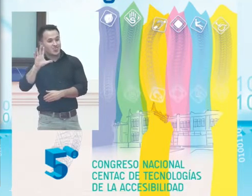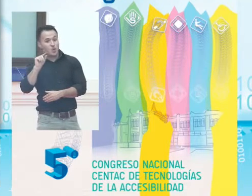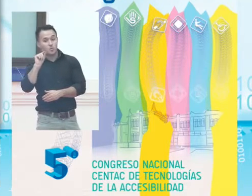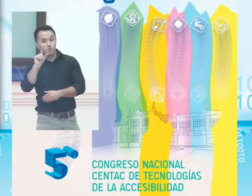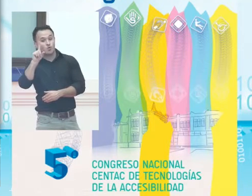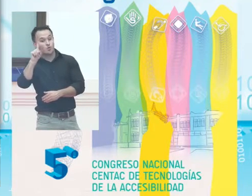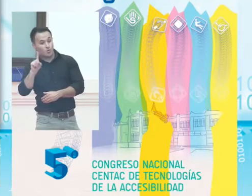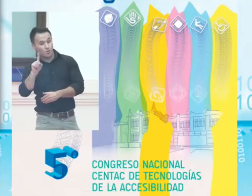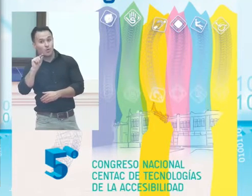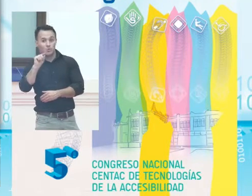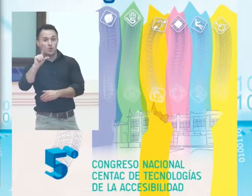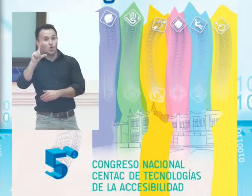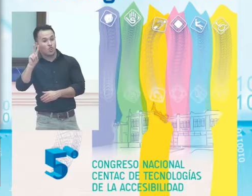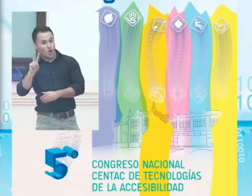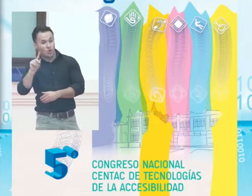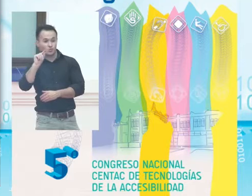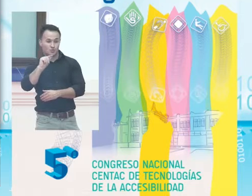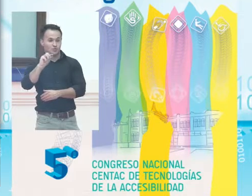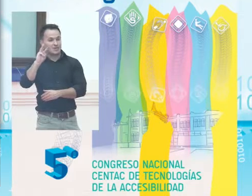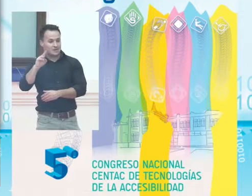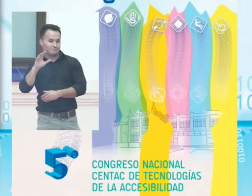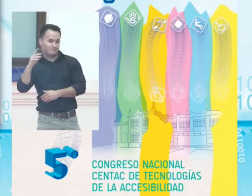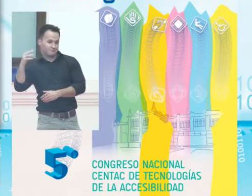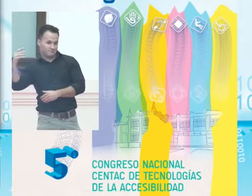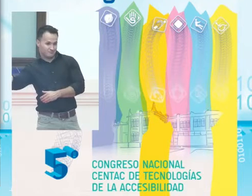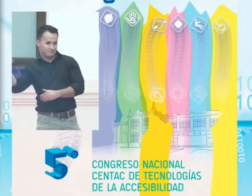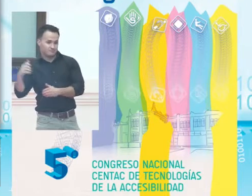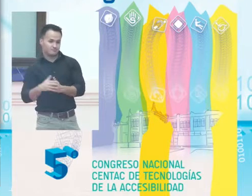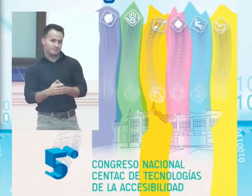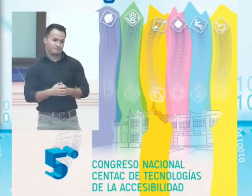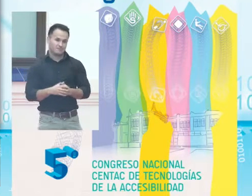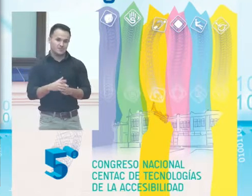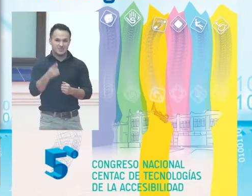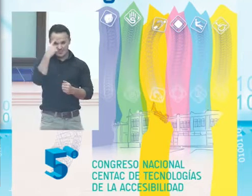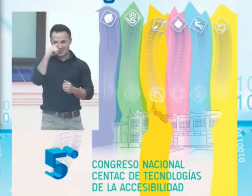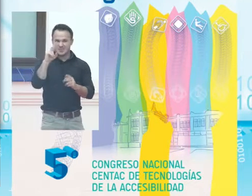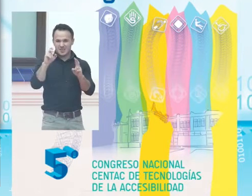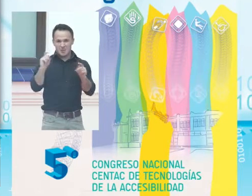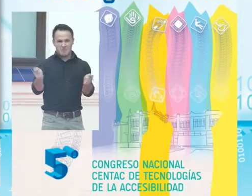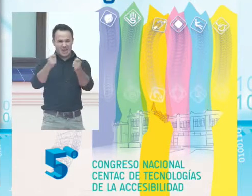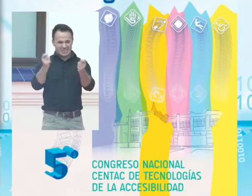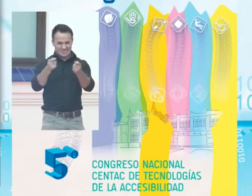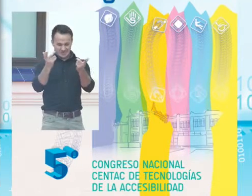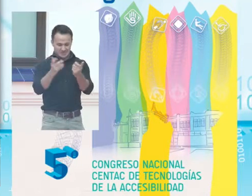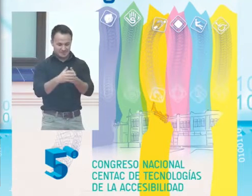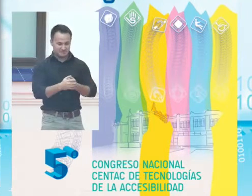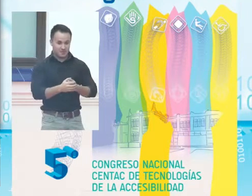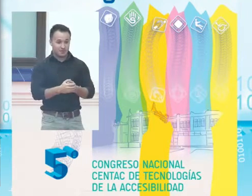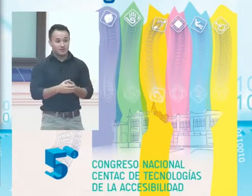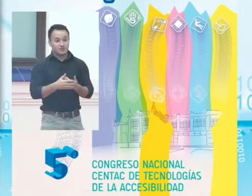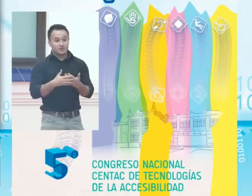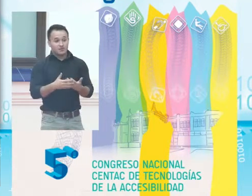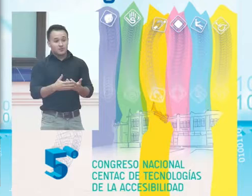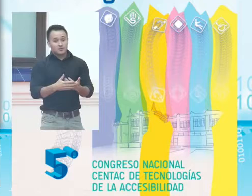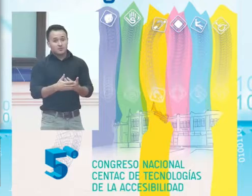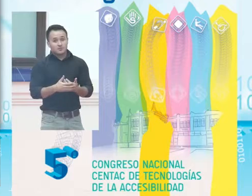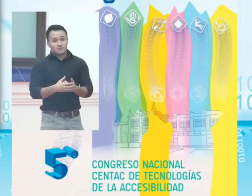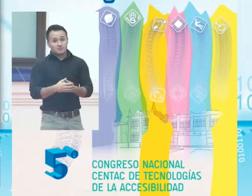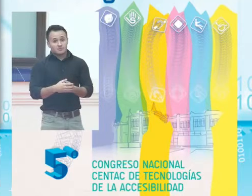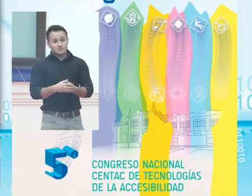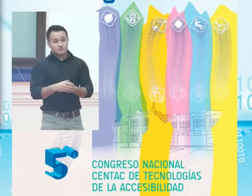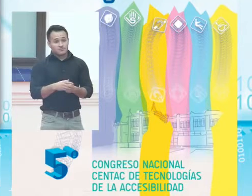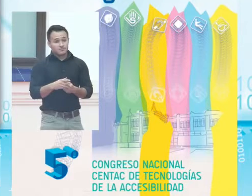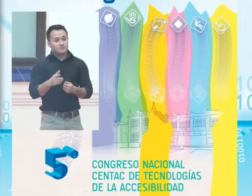5.1 o 5.2, o sea, los números son para los de marketing, que va a tener aún